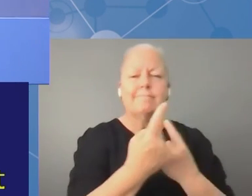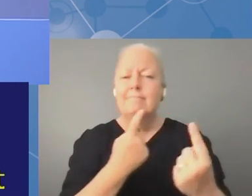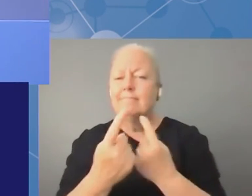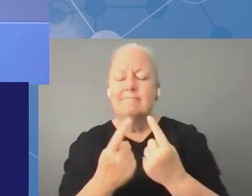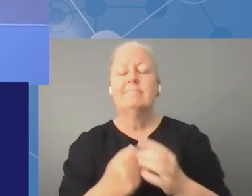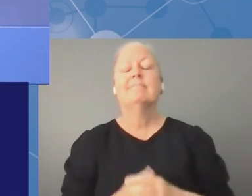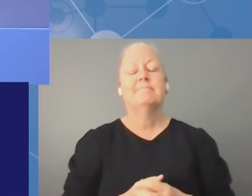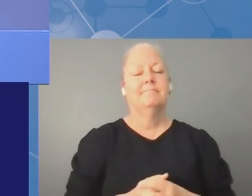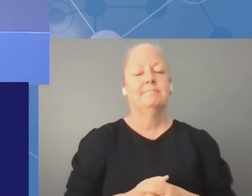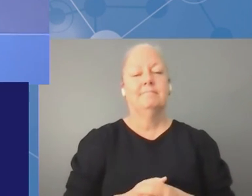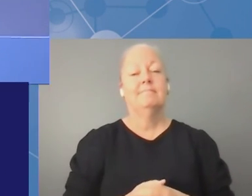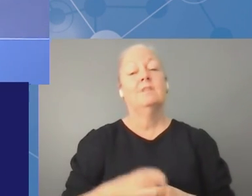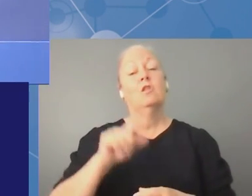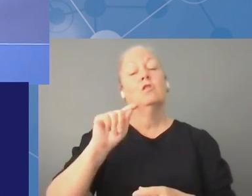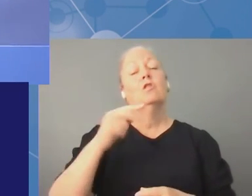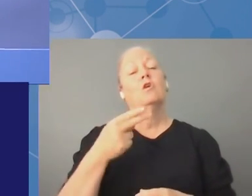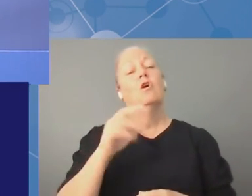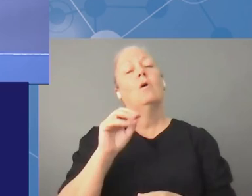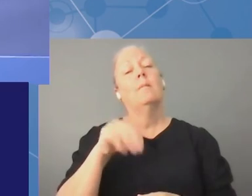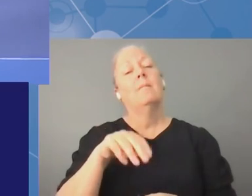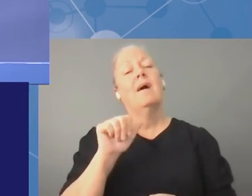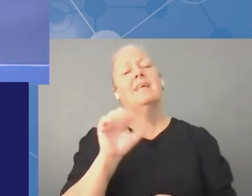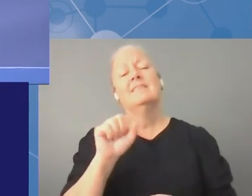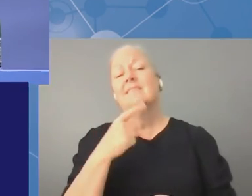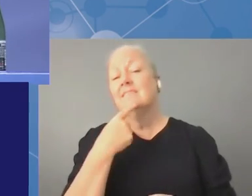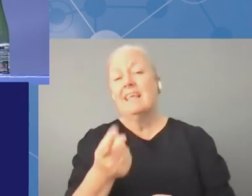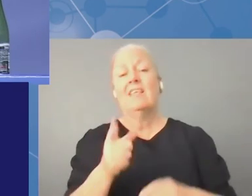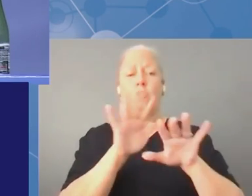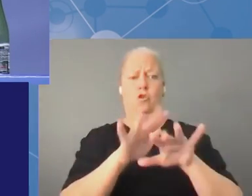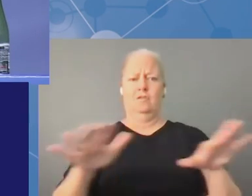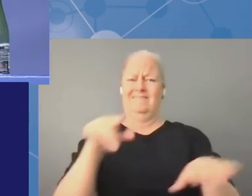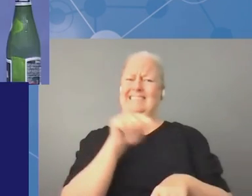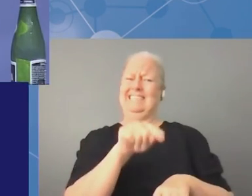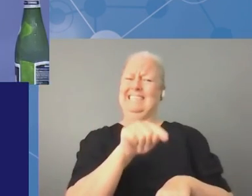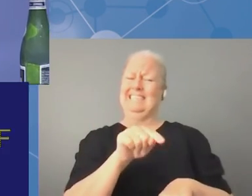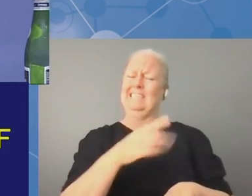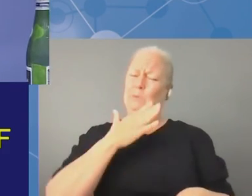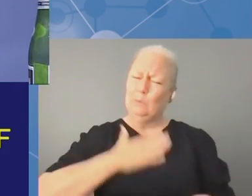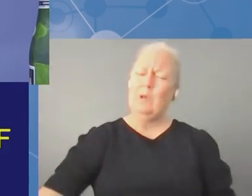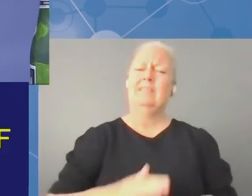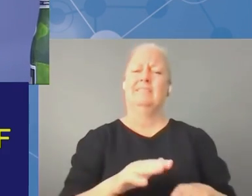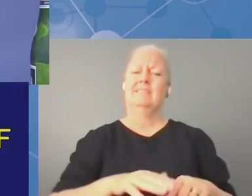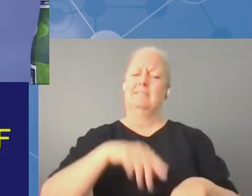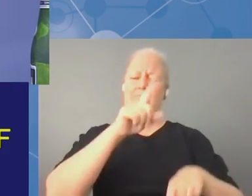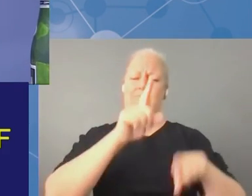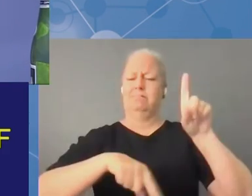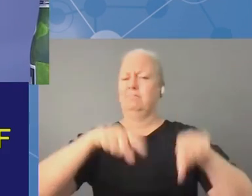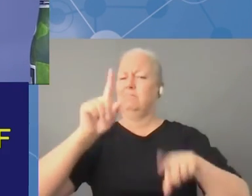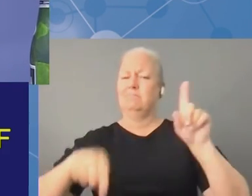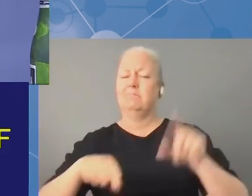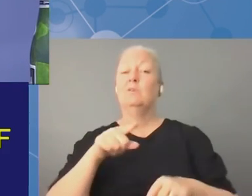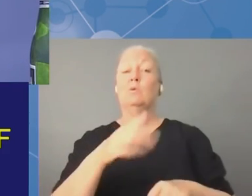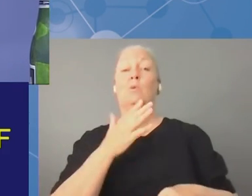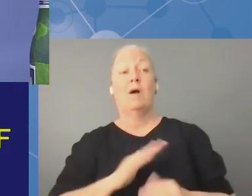todos por los comentarios. Tal y como lo ha dicho Thomas, vemos la variedad de necesidades que